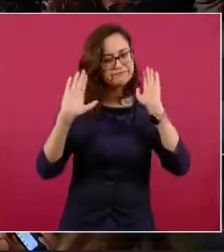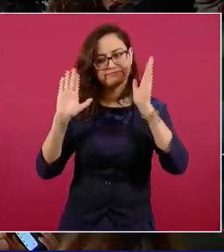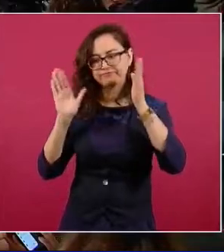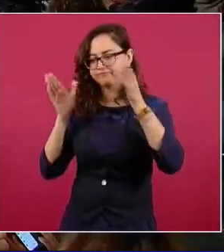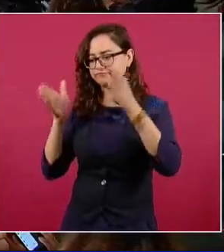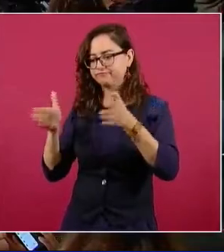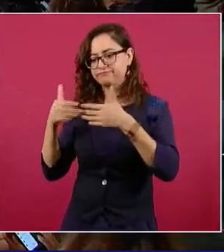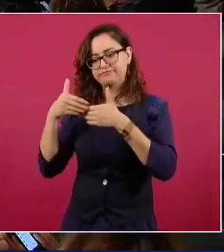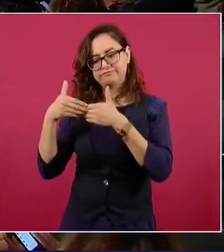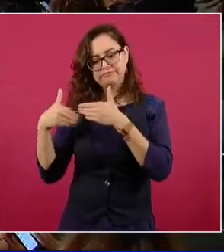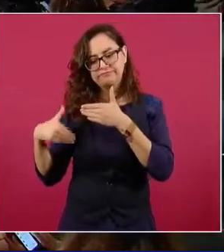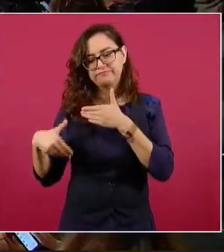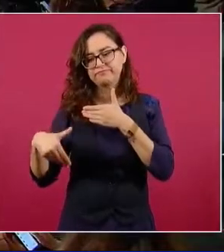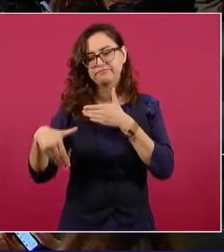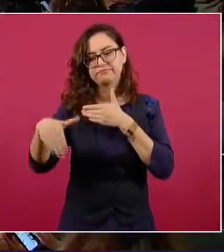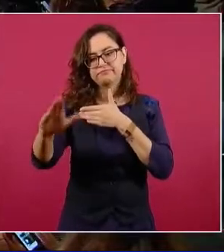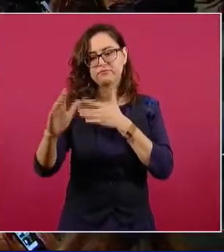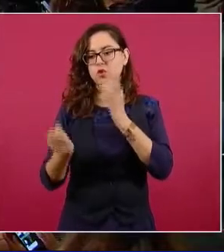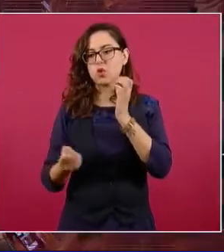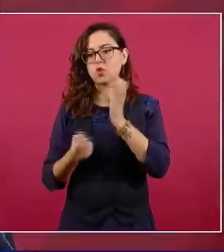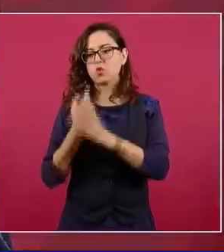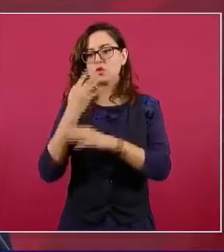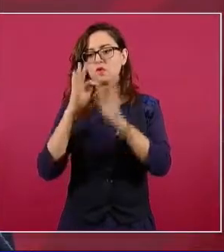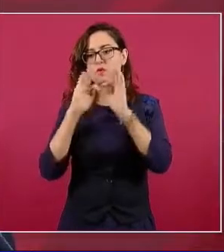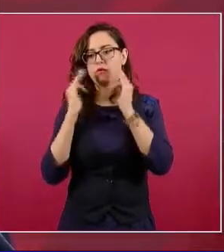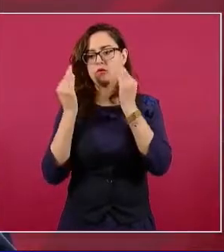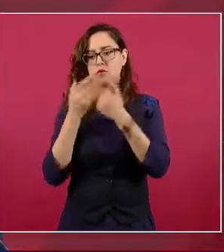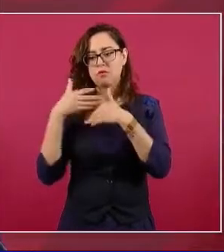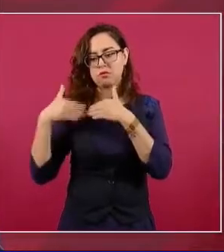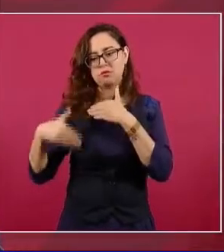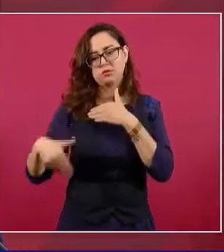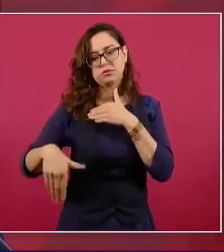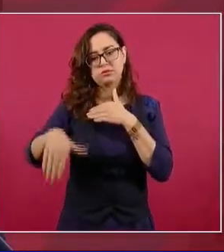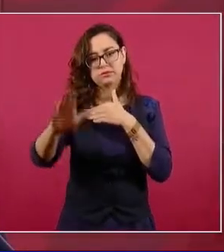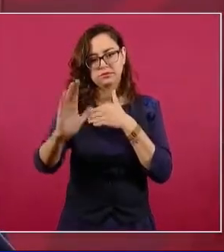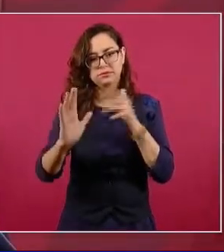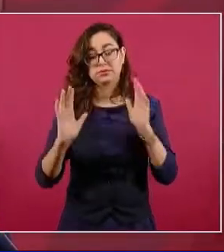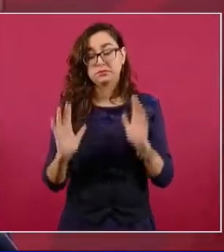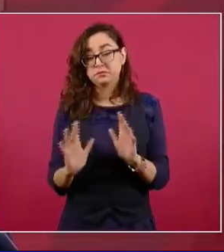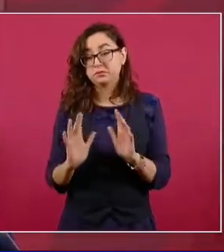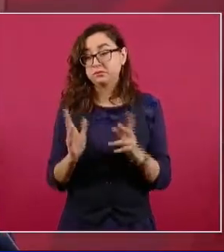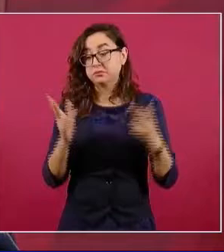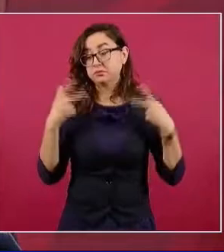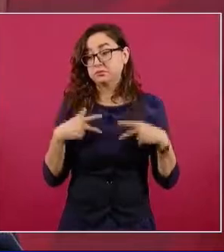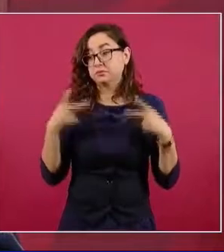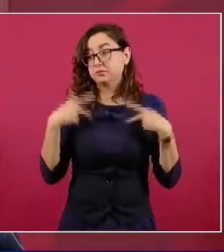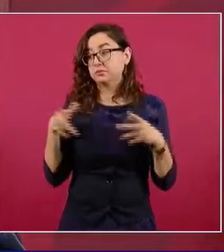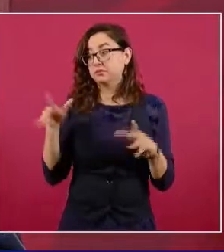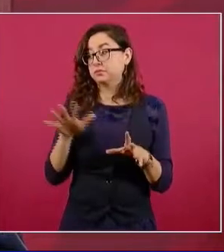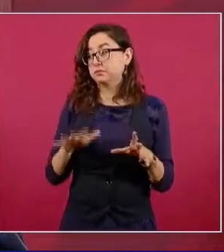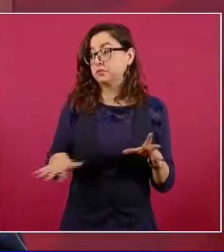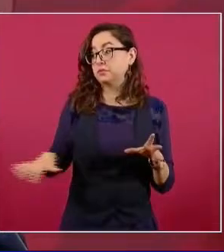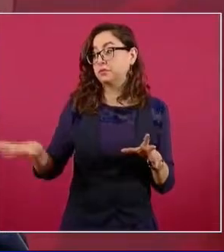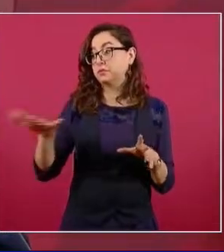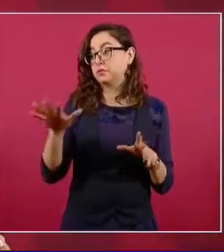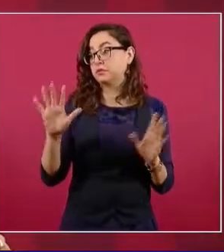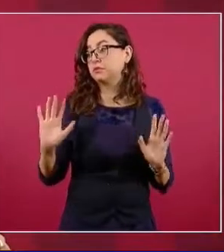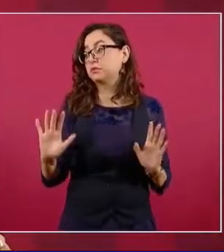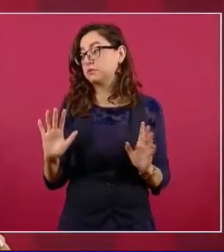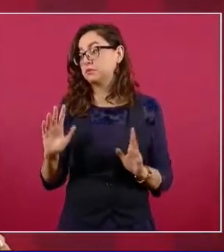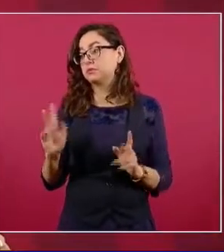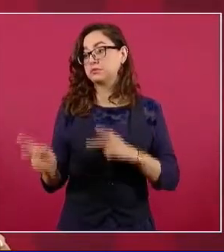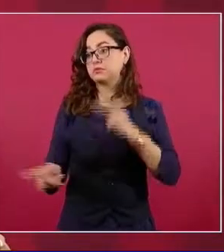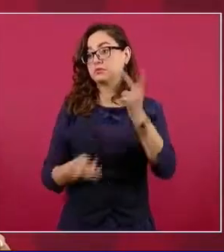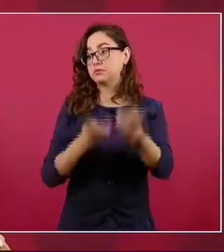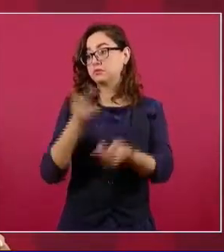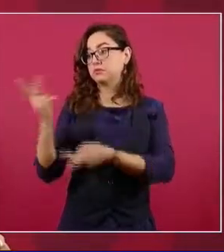optamos porque fuese el pueblo el que decidiera si se habría una